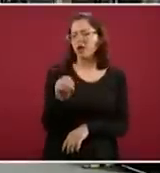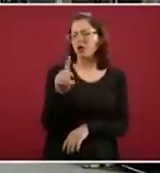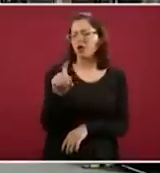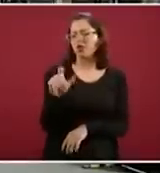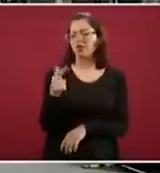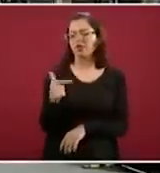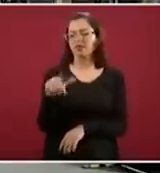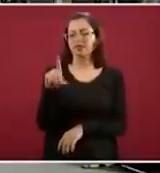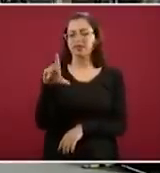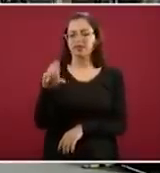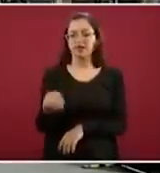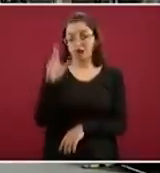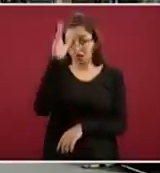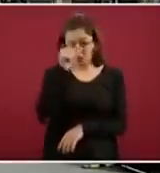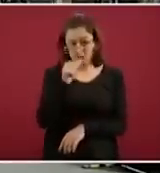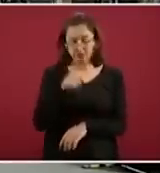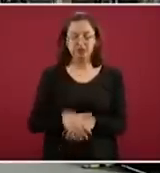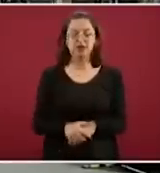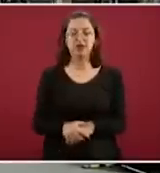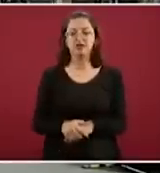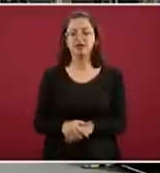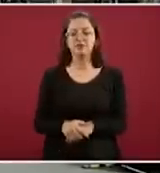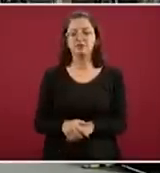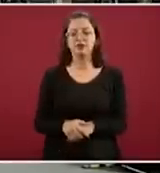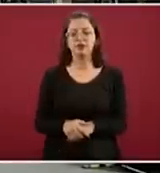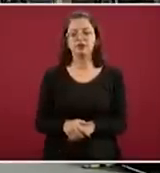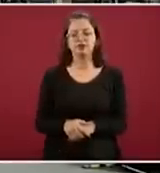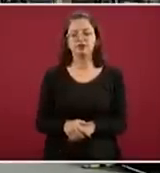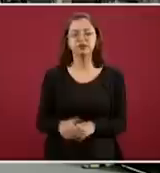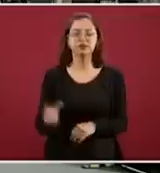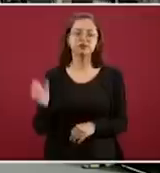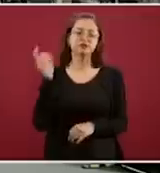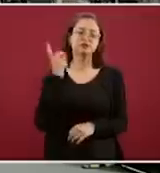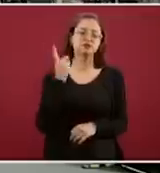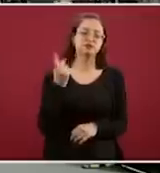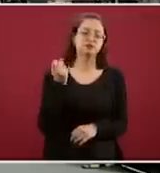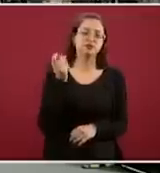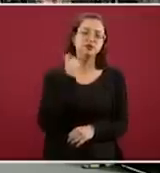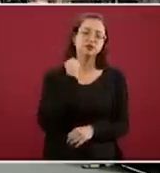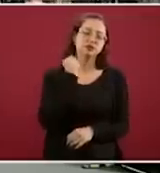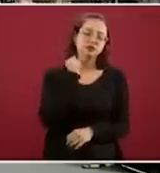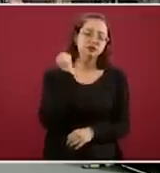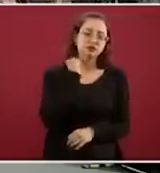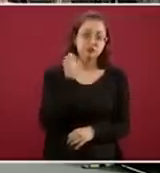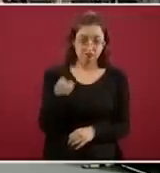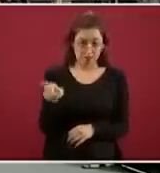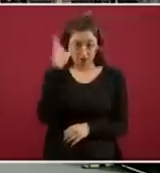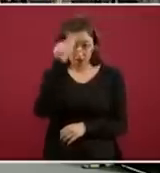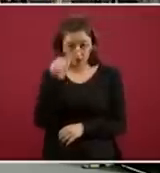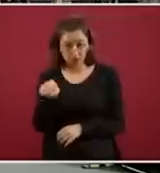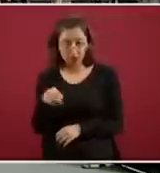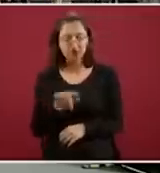Senado? Sí, que buscara consenso, que convenciera de que eso